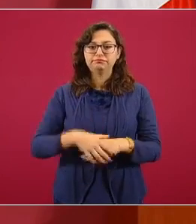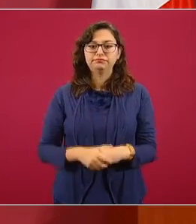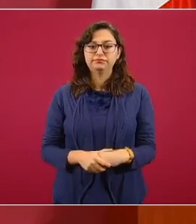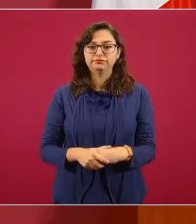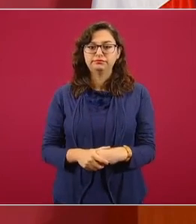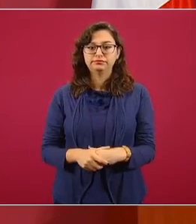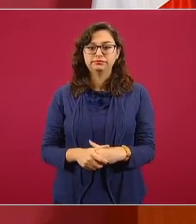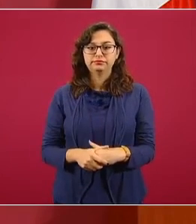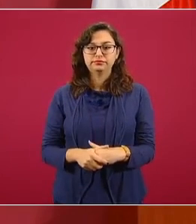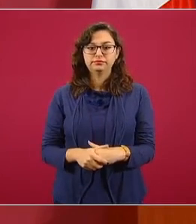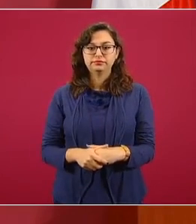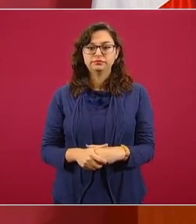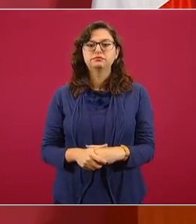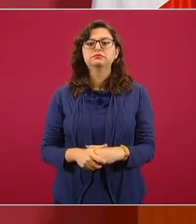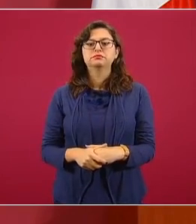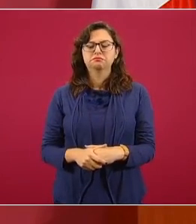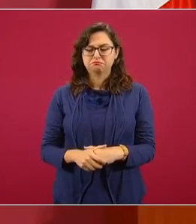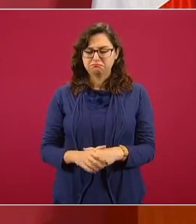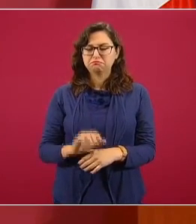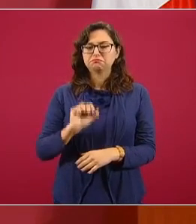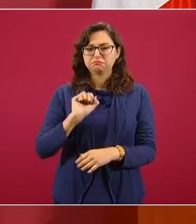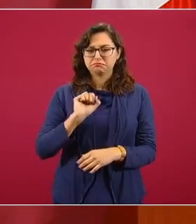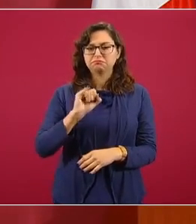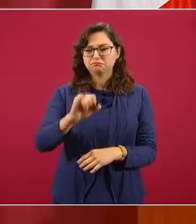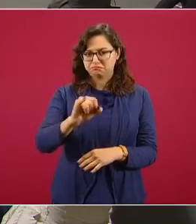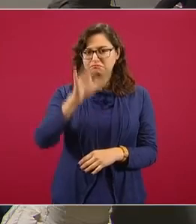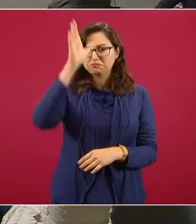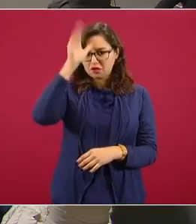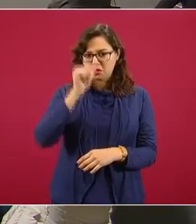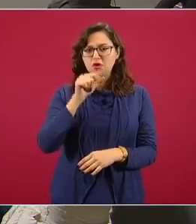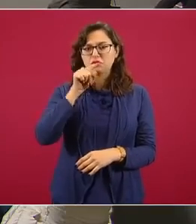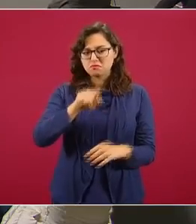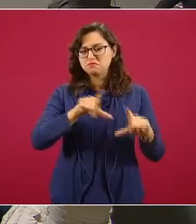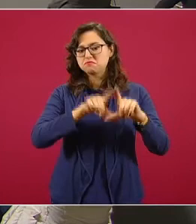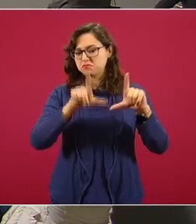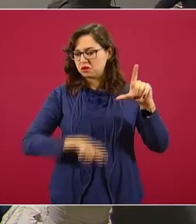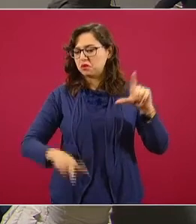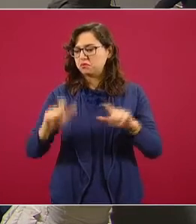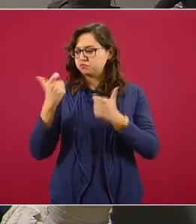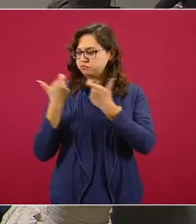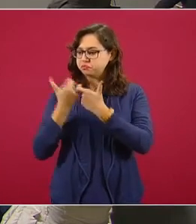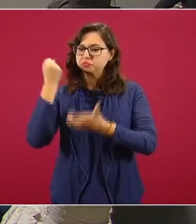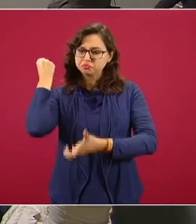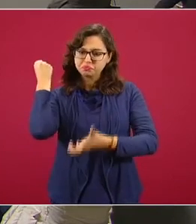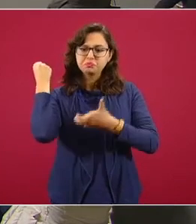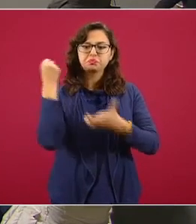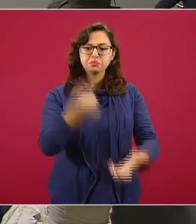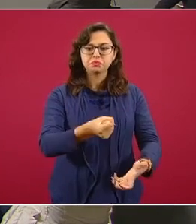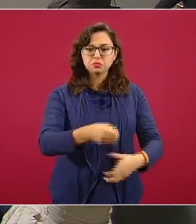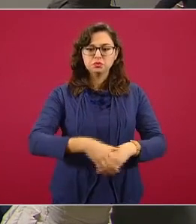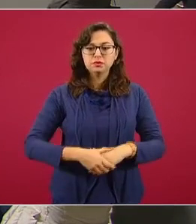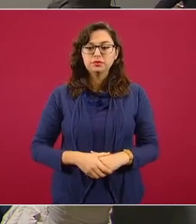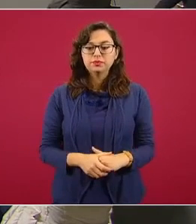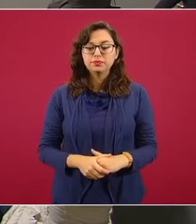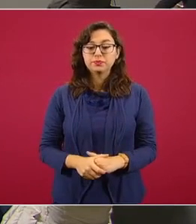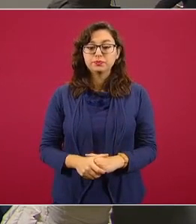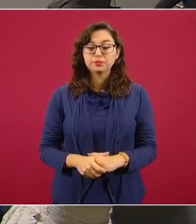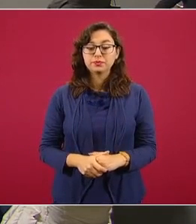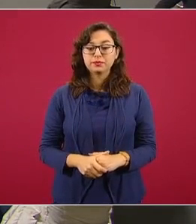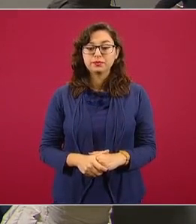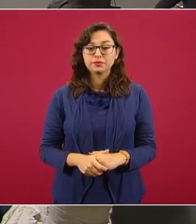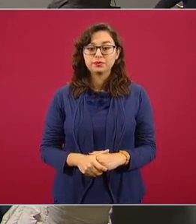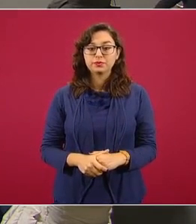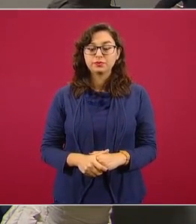fondo financiero se suma al diagnóstico de la señora Botín. Y miren